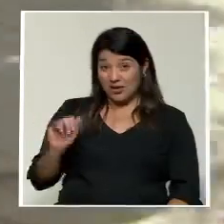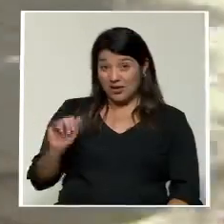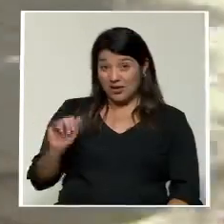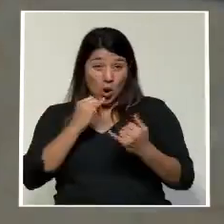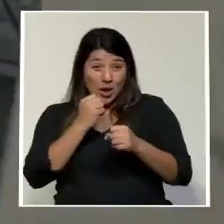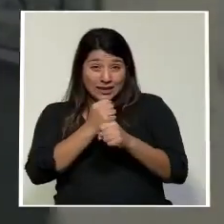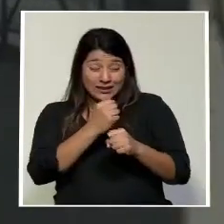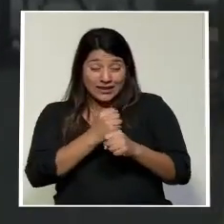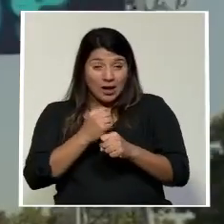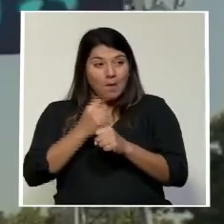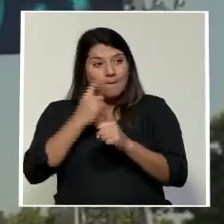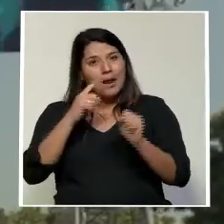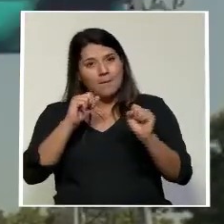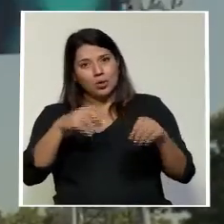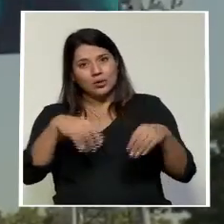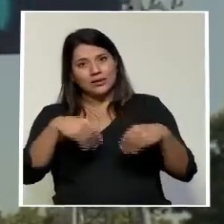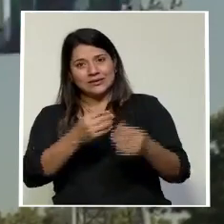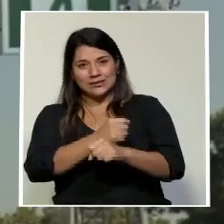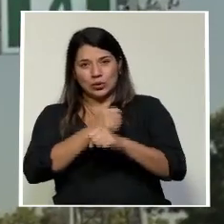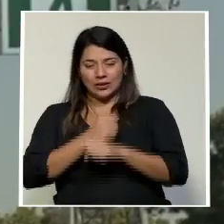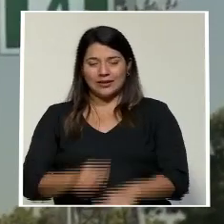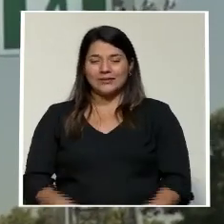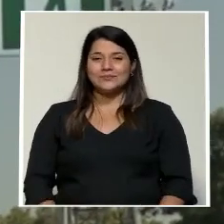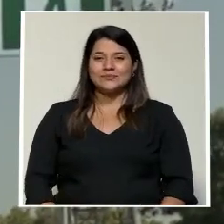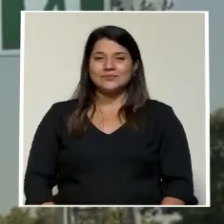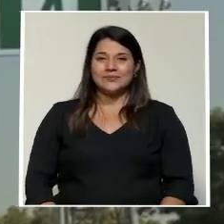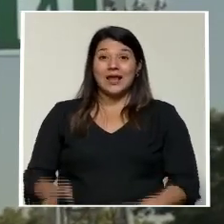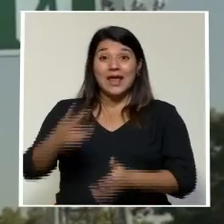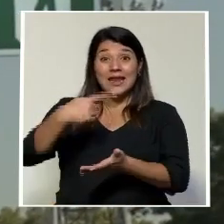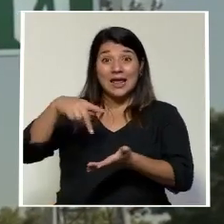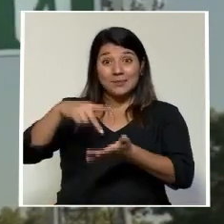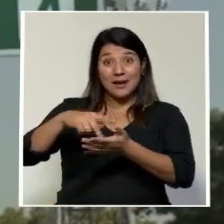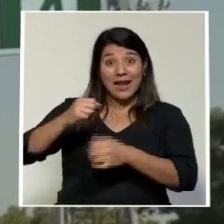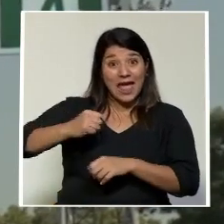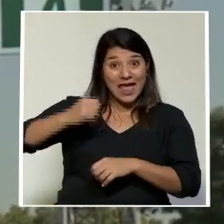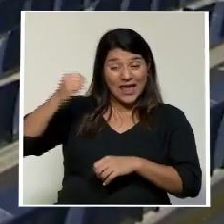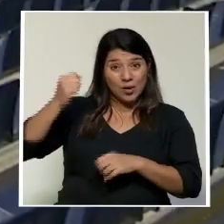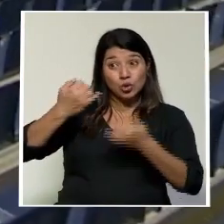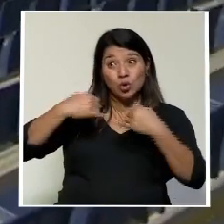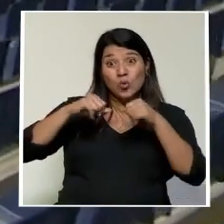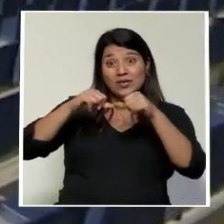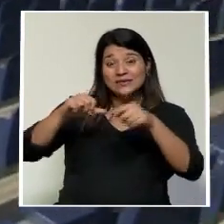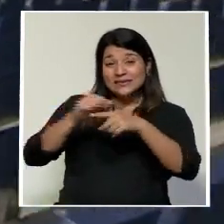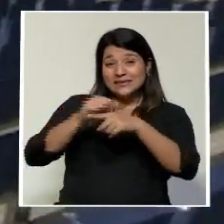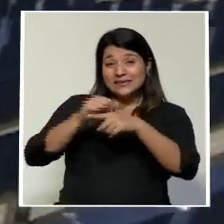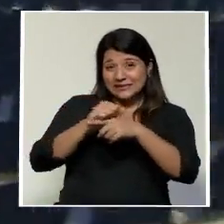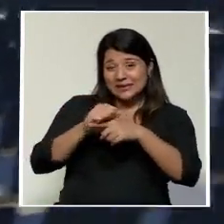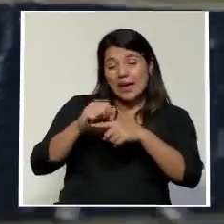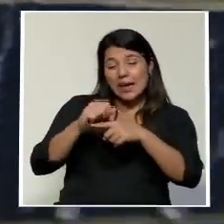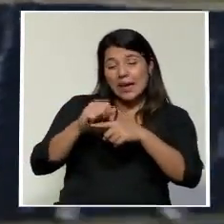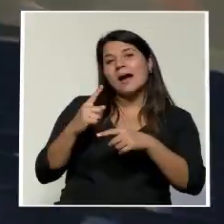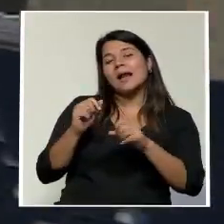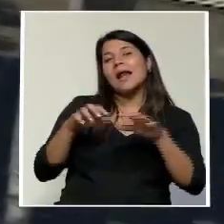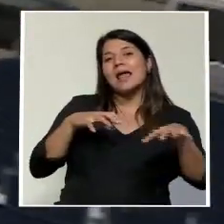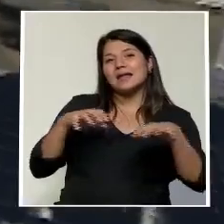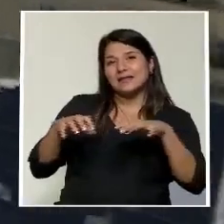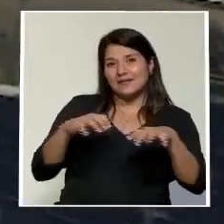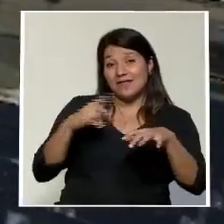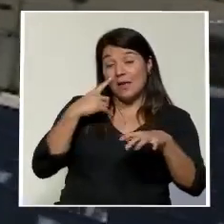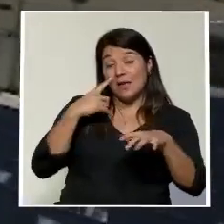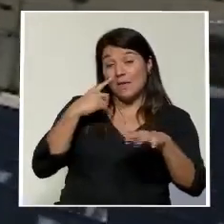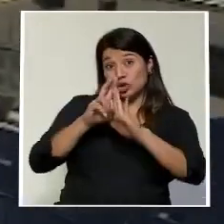para garantizar su seguridad en la plaza de los héroes prosiguen los ensayos del programa cultural de dos horas que se ha